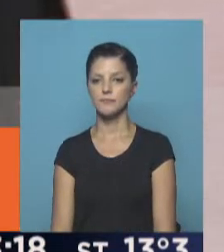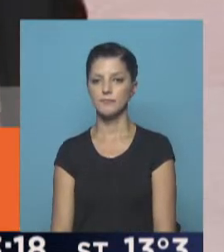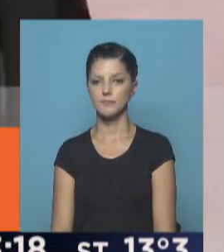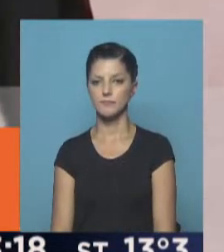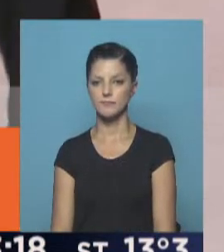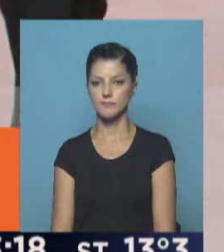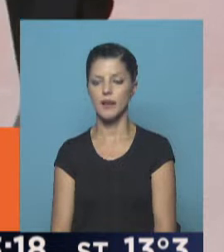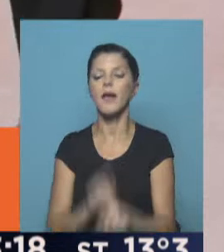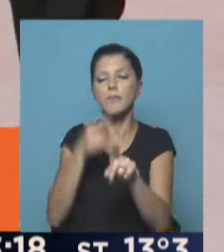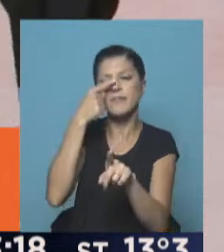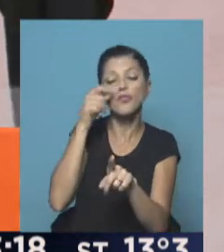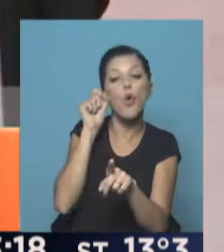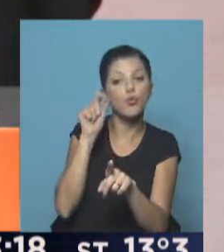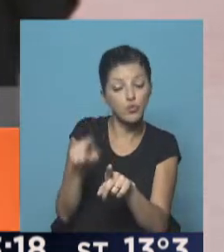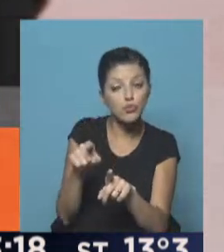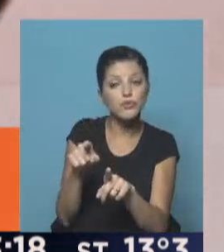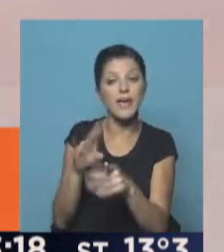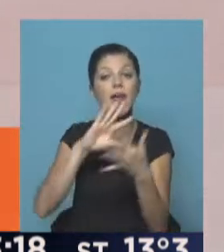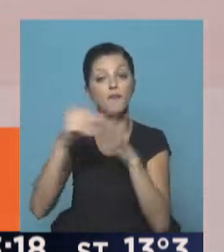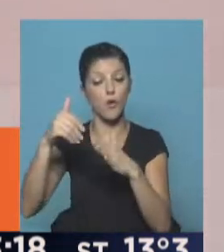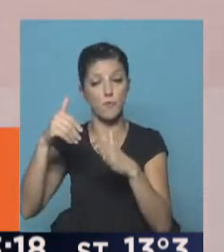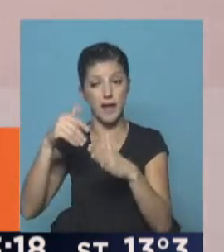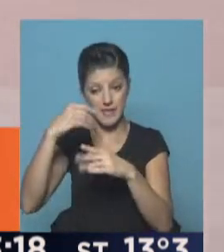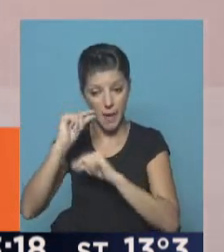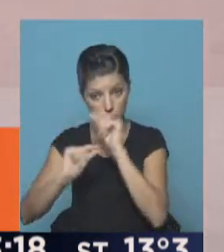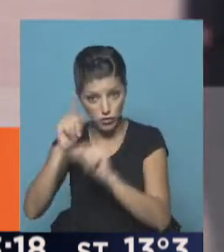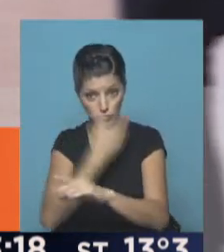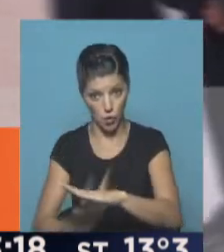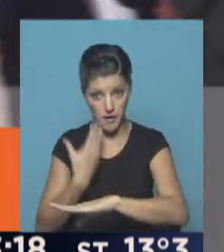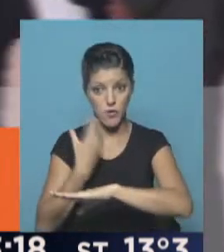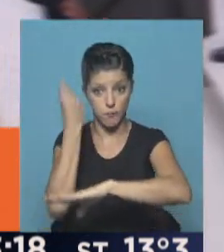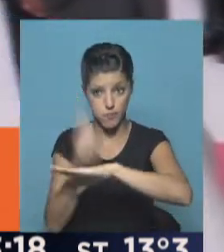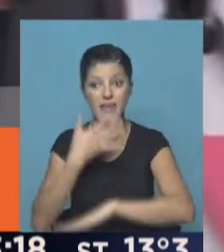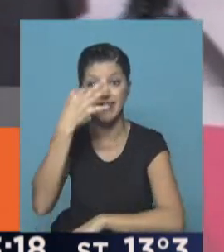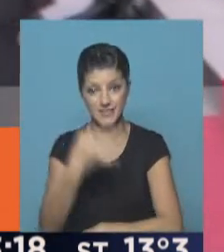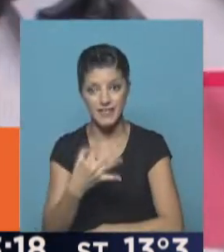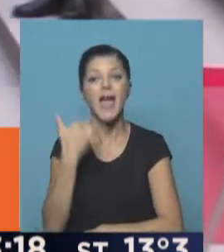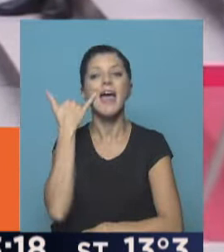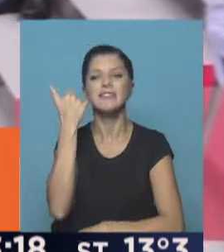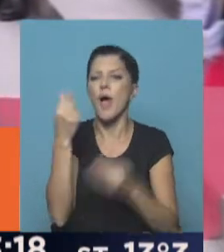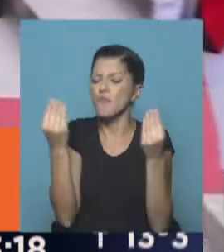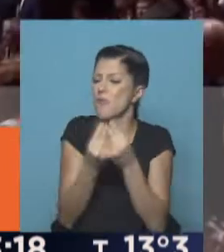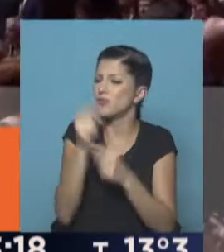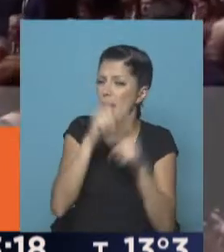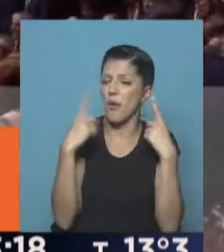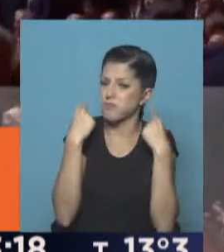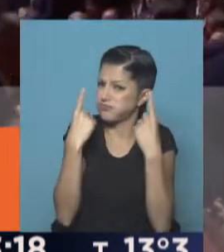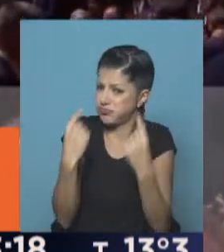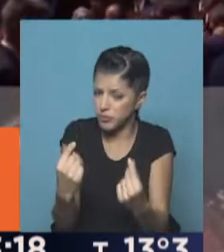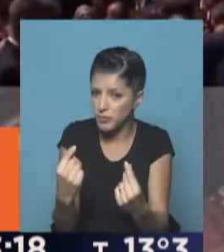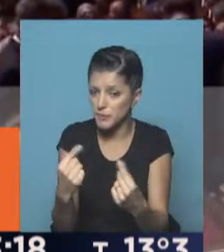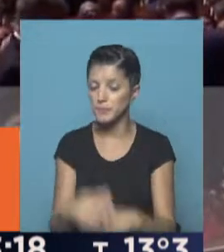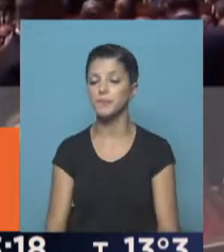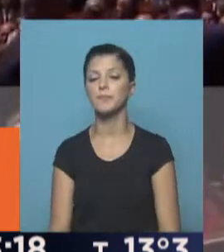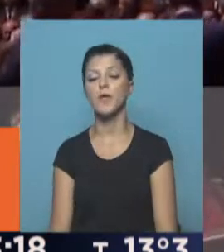Esas intenciones y las formas públicas que empieza a asumir su gobierno ya recibieron una lluvia de críticas. Su